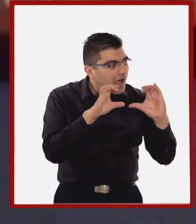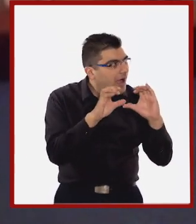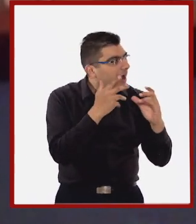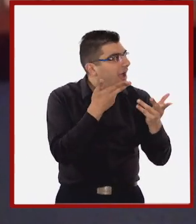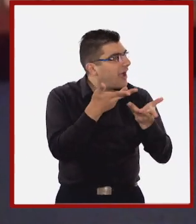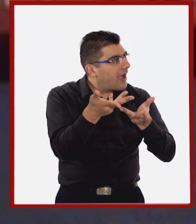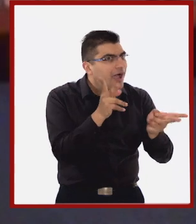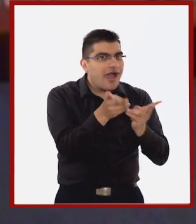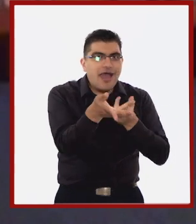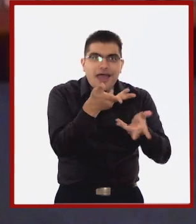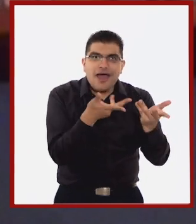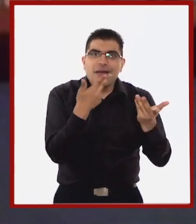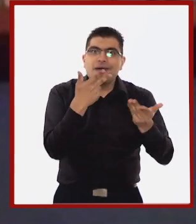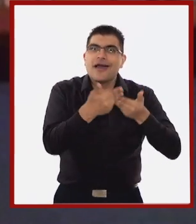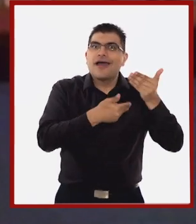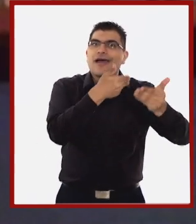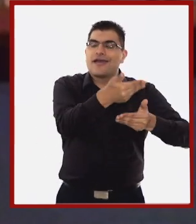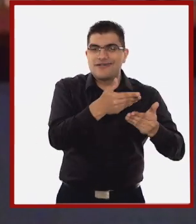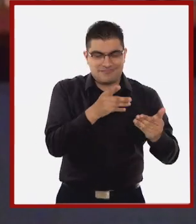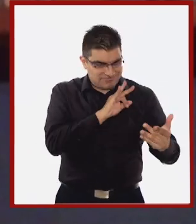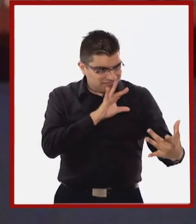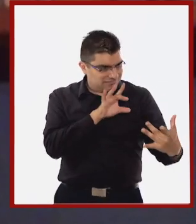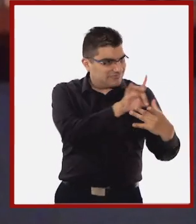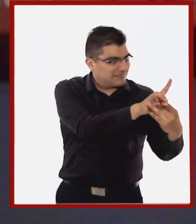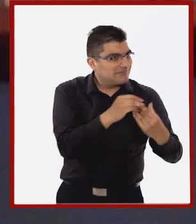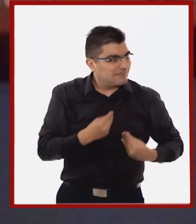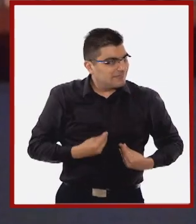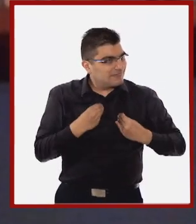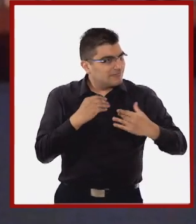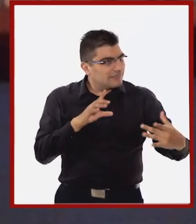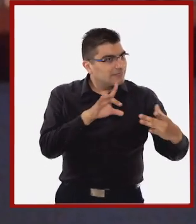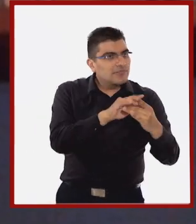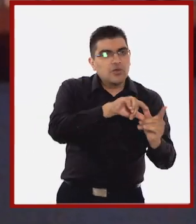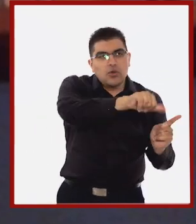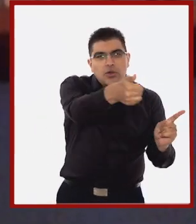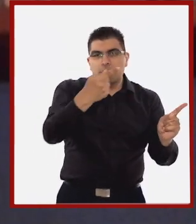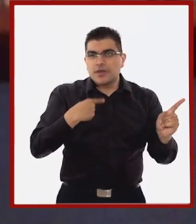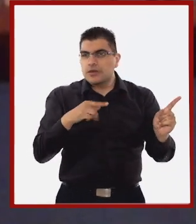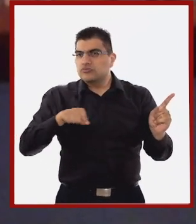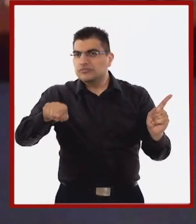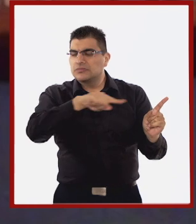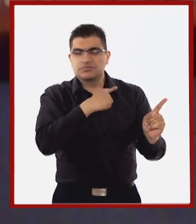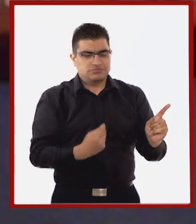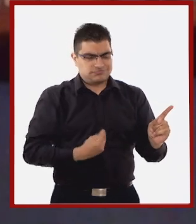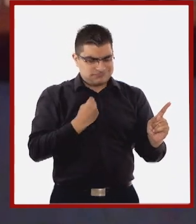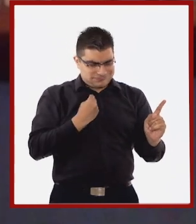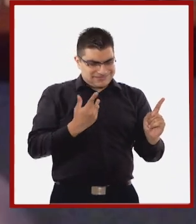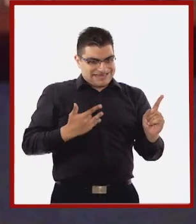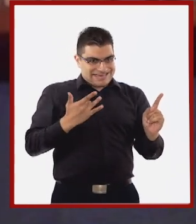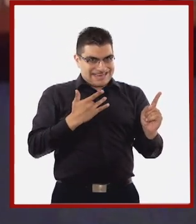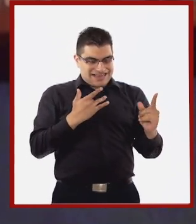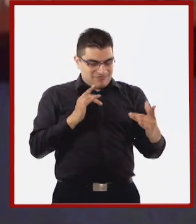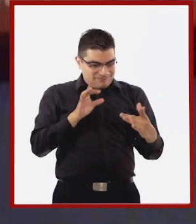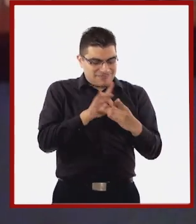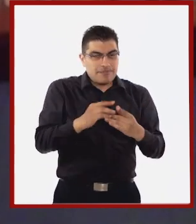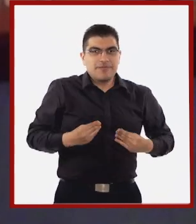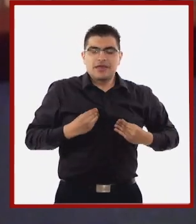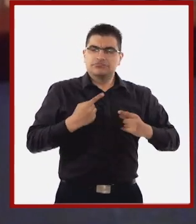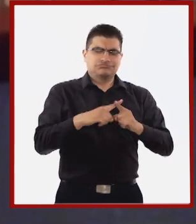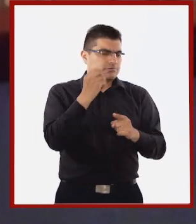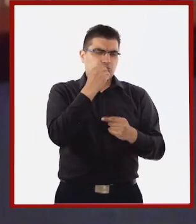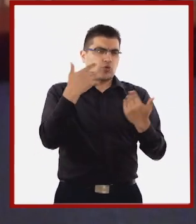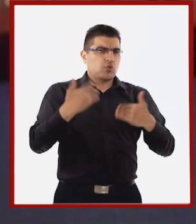además seremos capaces de vivir vidas tan extraordinarias como el lenguaje que usamos,